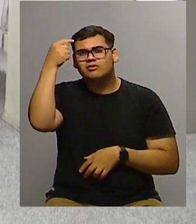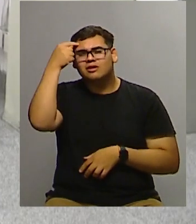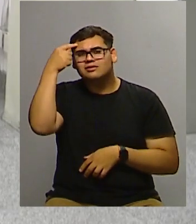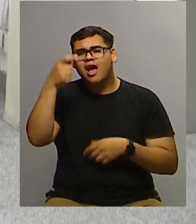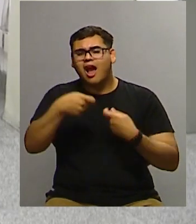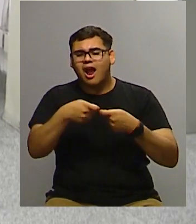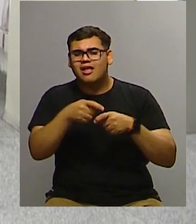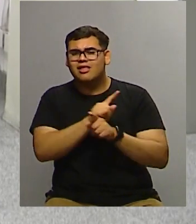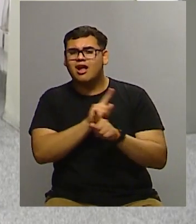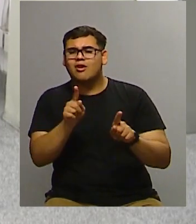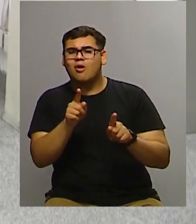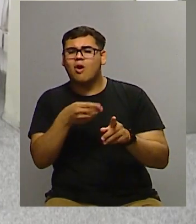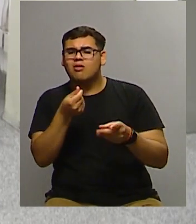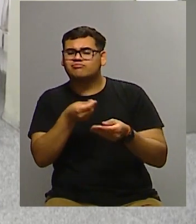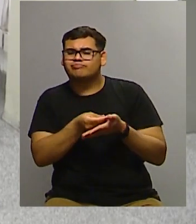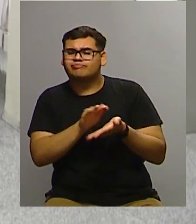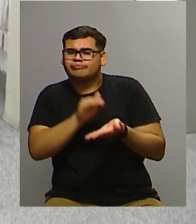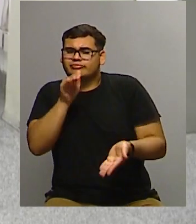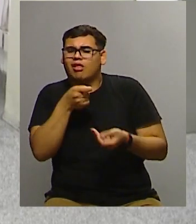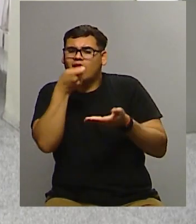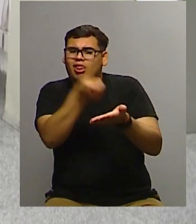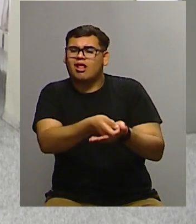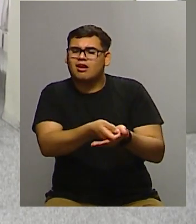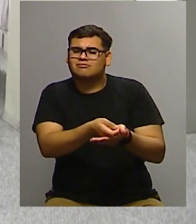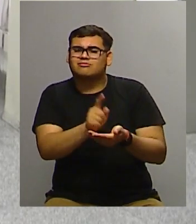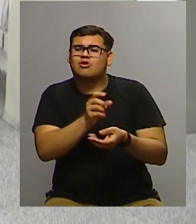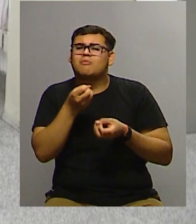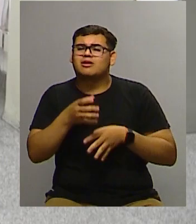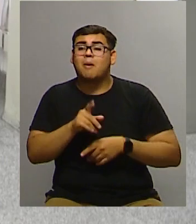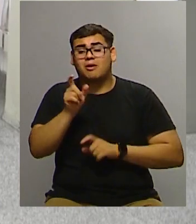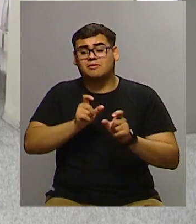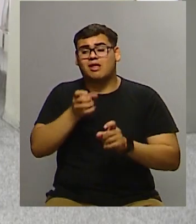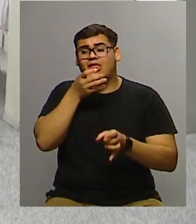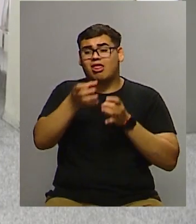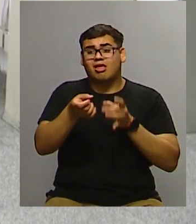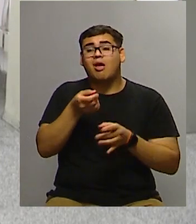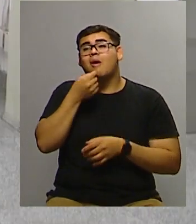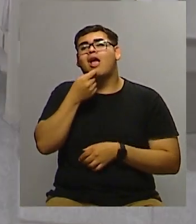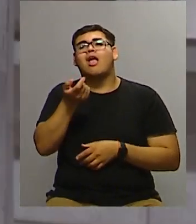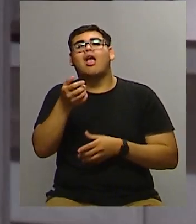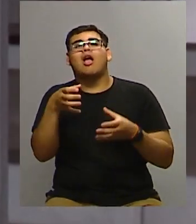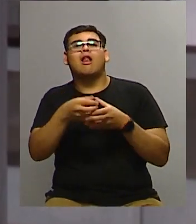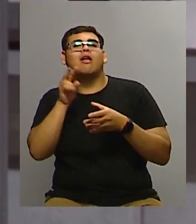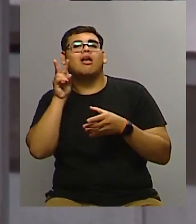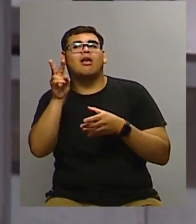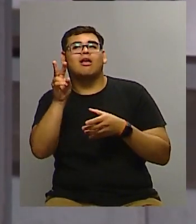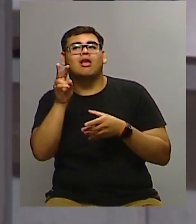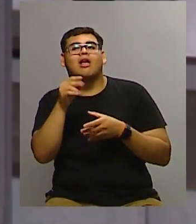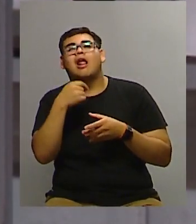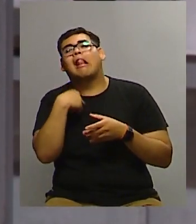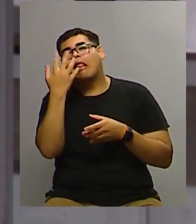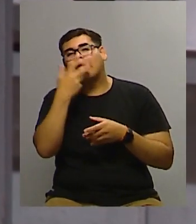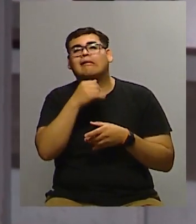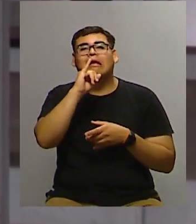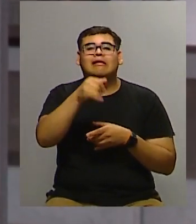gastar tanto dinero en unas PASO? Digo, porque son críticos, sí, algunos sí, dicen, sí. bueno, el PJ, de acuerdo a la situación, dice que hay que tener PASO o no.